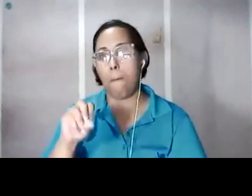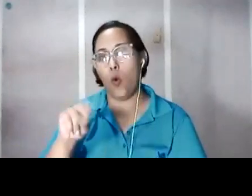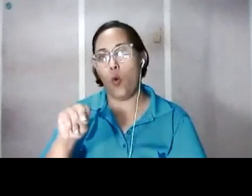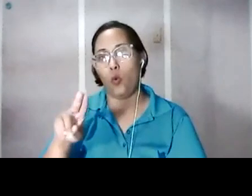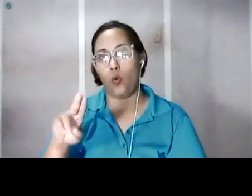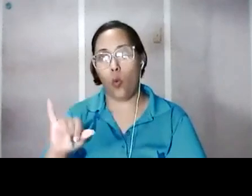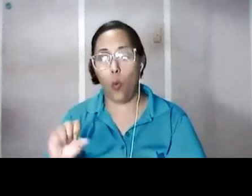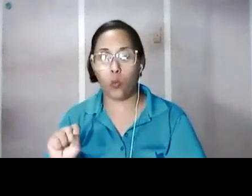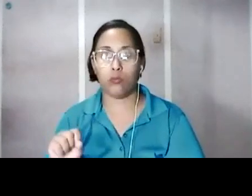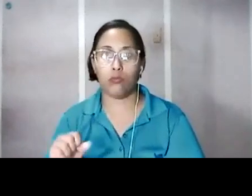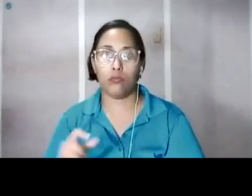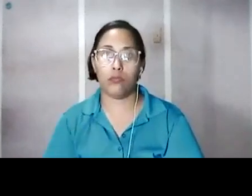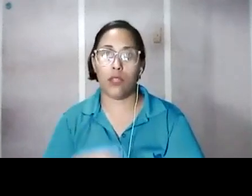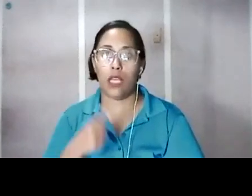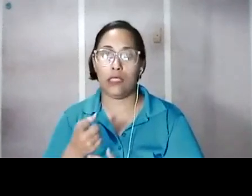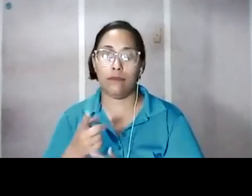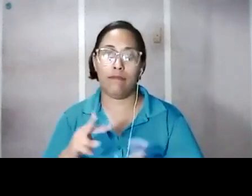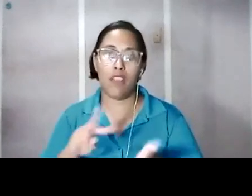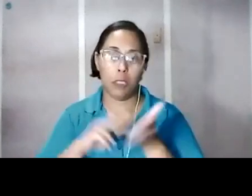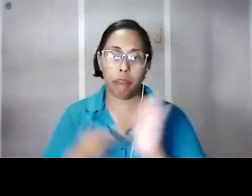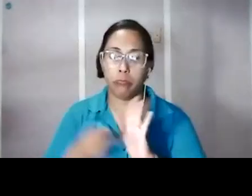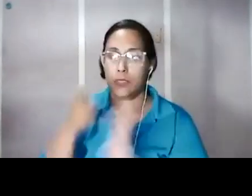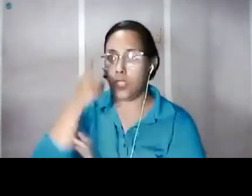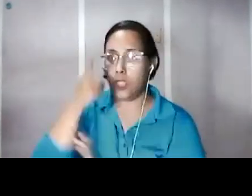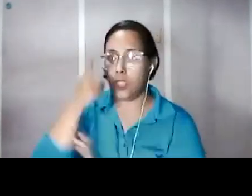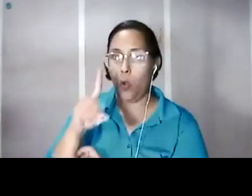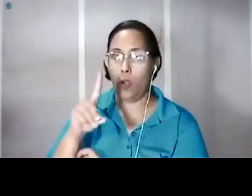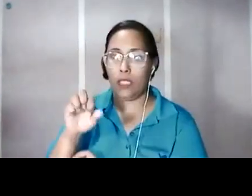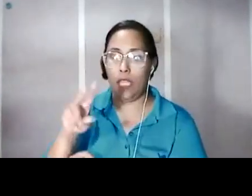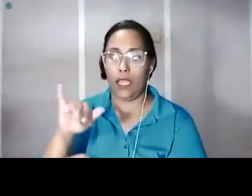un derivado de un dios, de una deidad menor